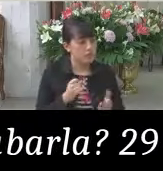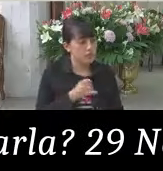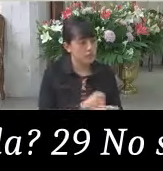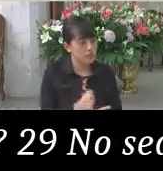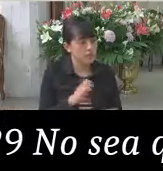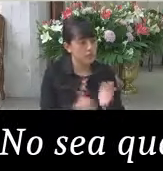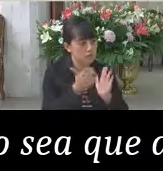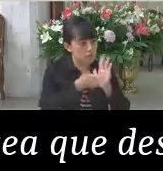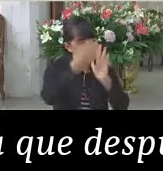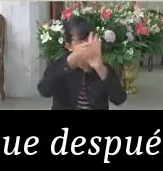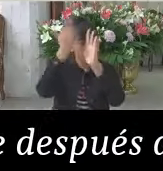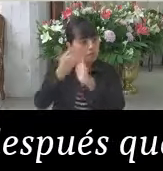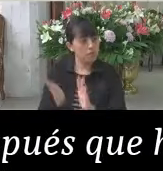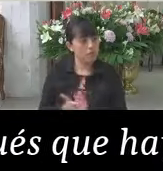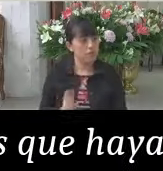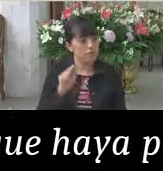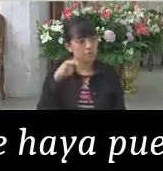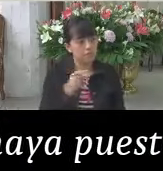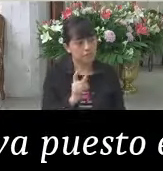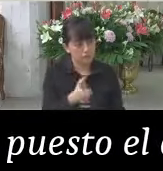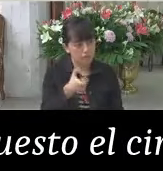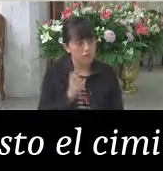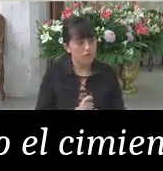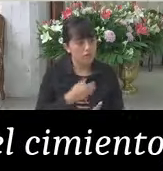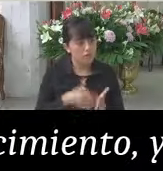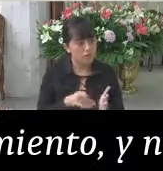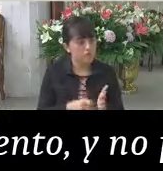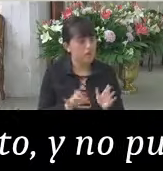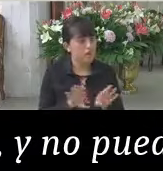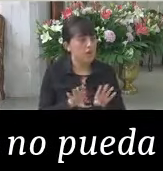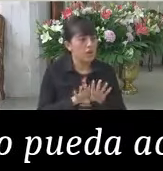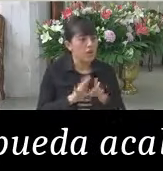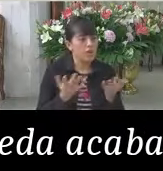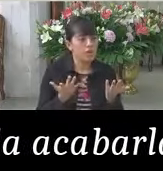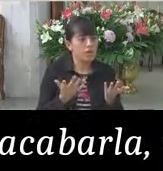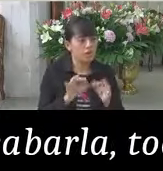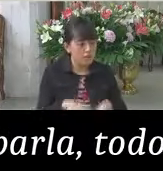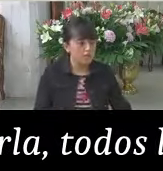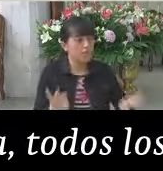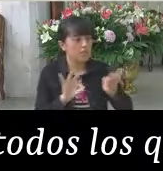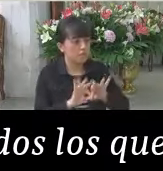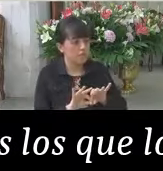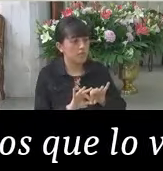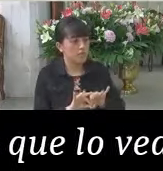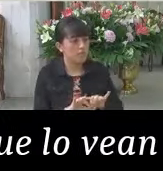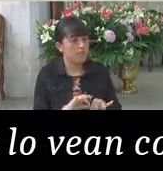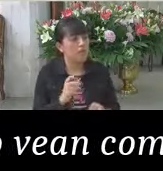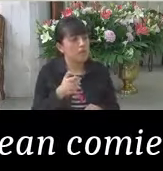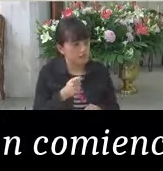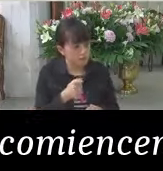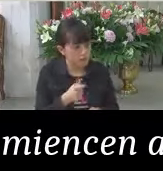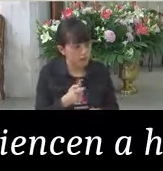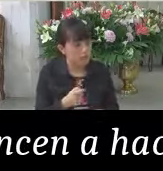discípulo no sea que después que haya puesto el cimiento y no pueda acabarla todos los que